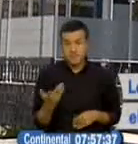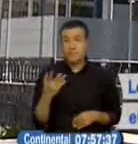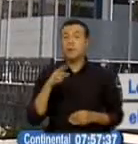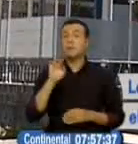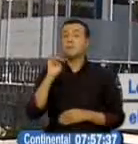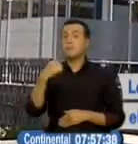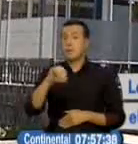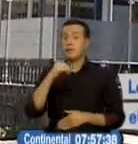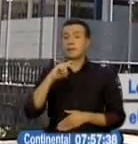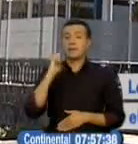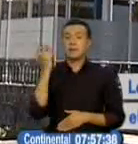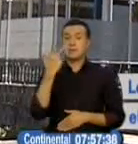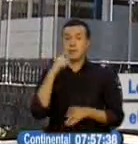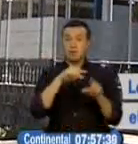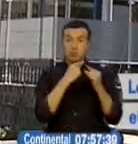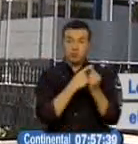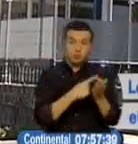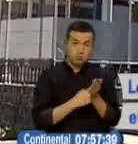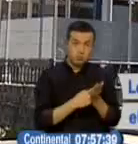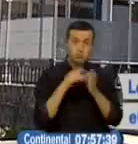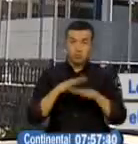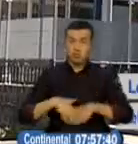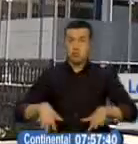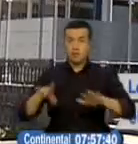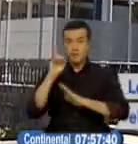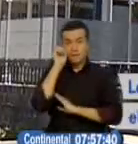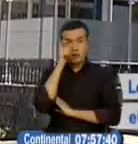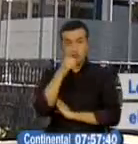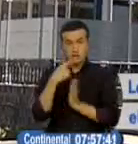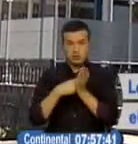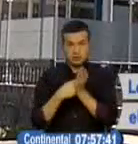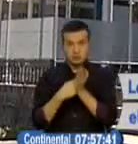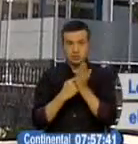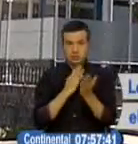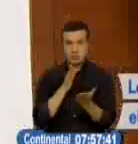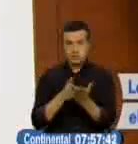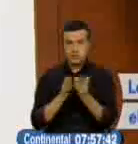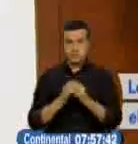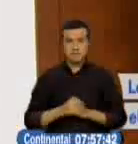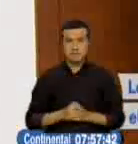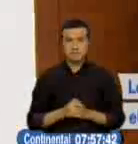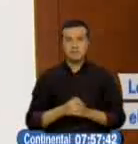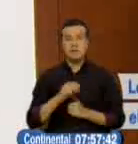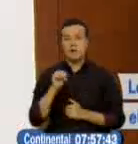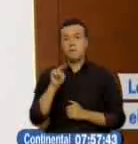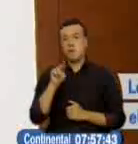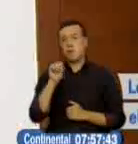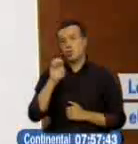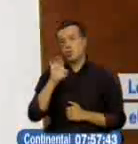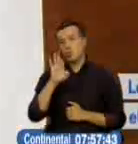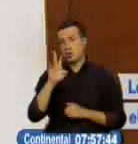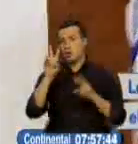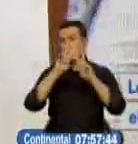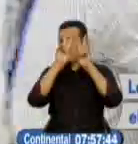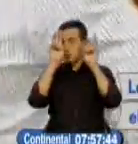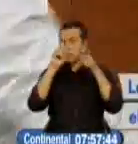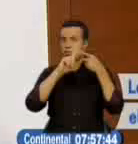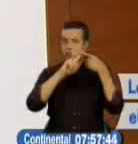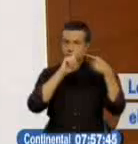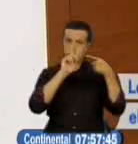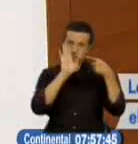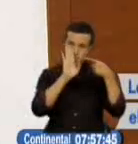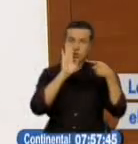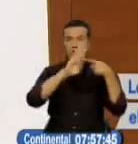miércoles con el tercer grupo de ediles en las instalaciones de la Fiscalía General del Estado. Mauro T. además está vinculado en otro